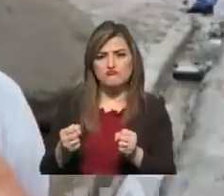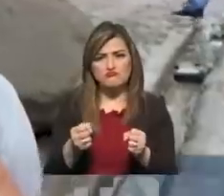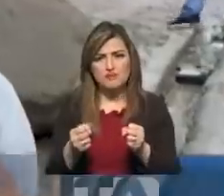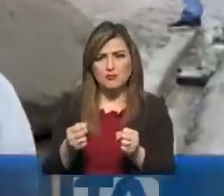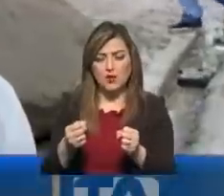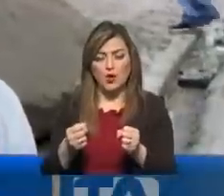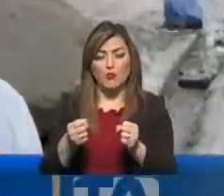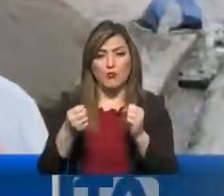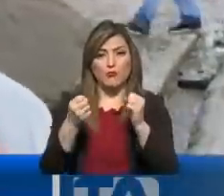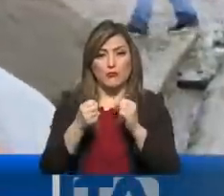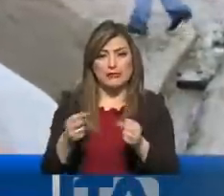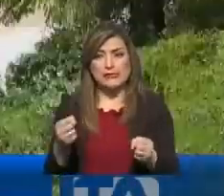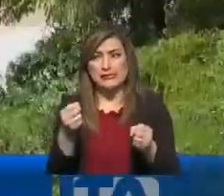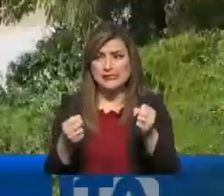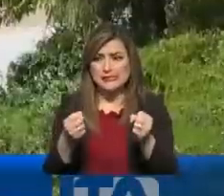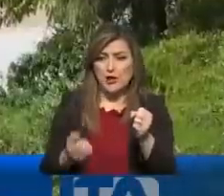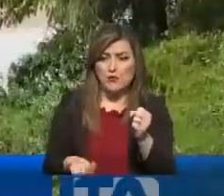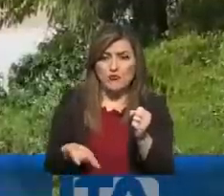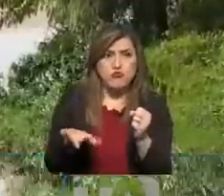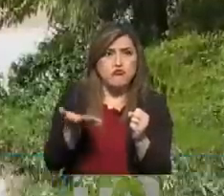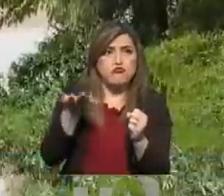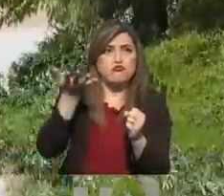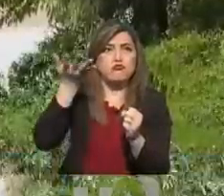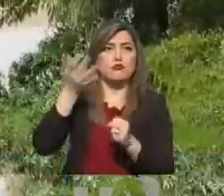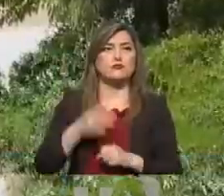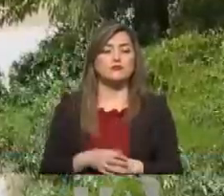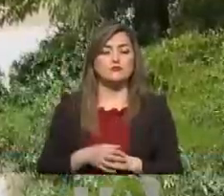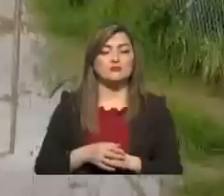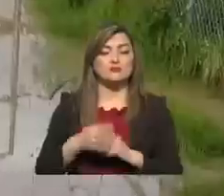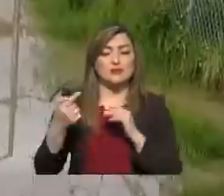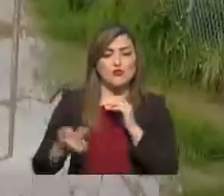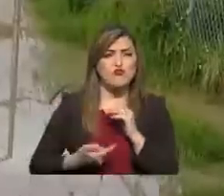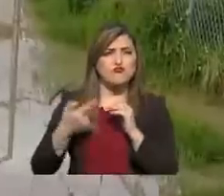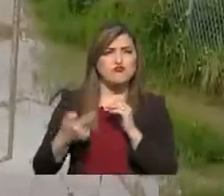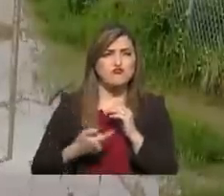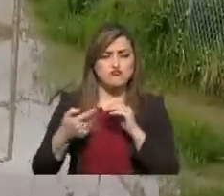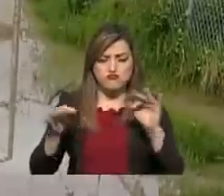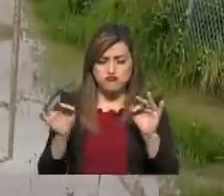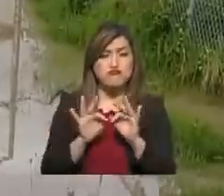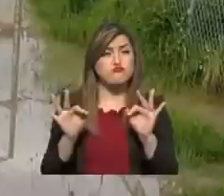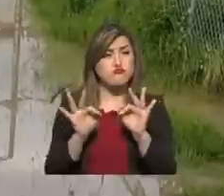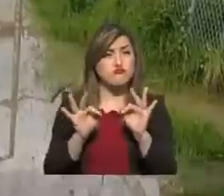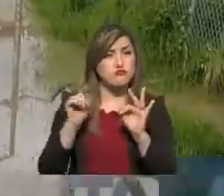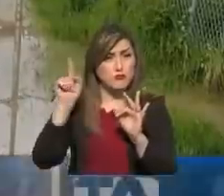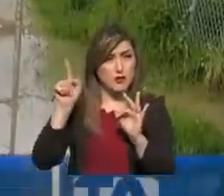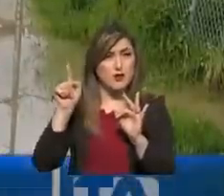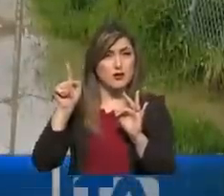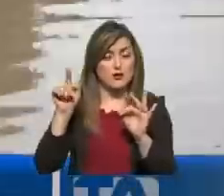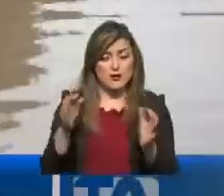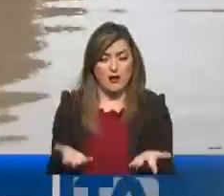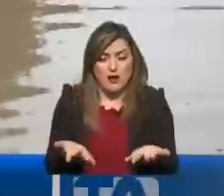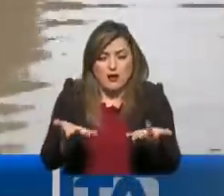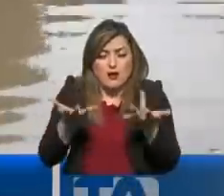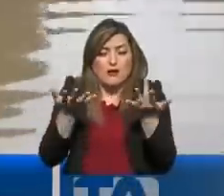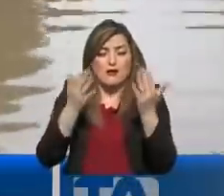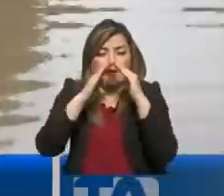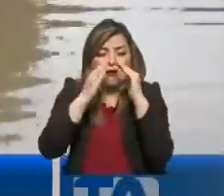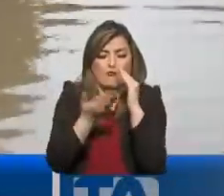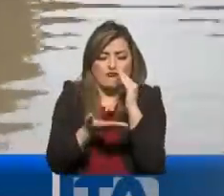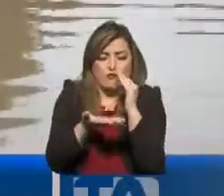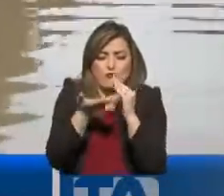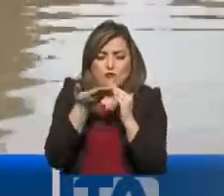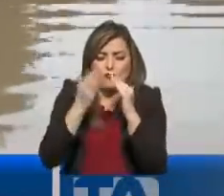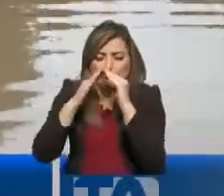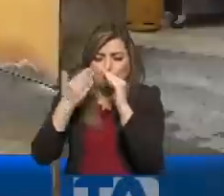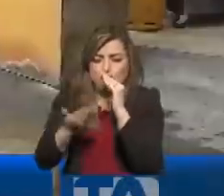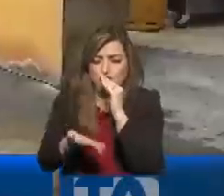Muy rápido, no me dio tiempo para nada. La central termoeléctrica de Legaustro quedó completamente anegada. Decenas de viviendas también fueron